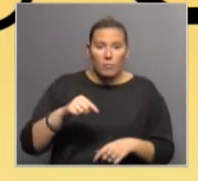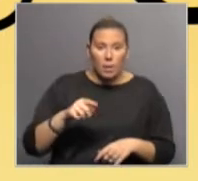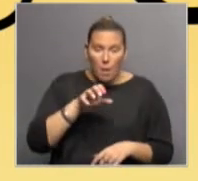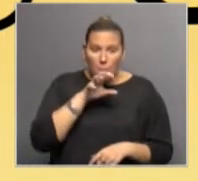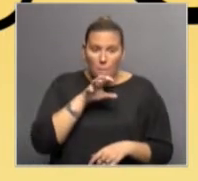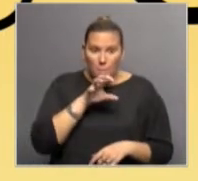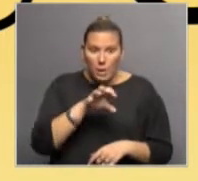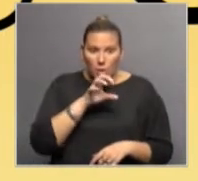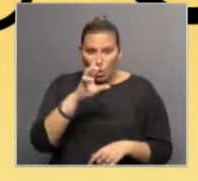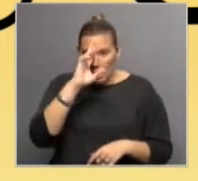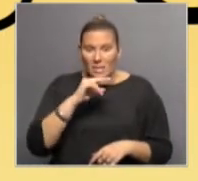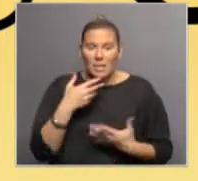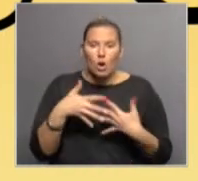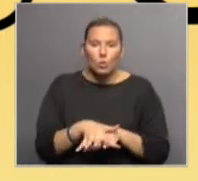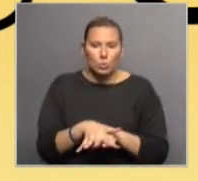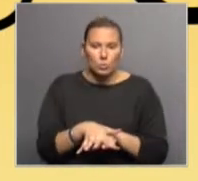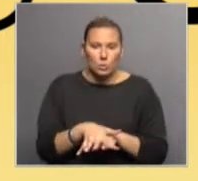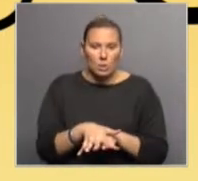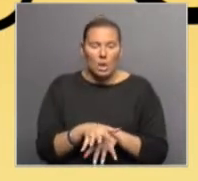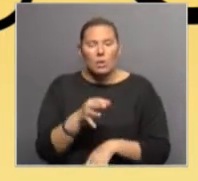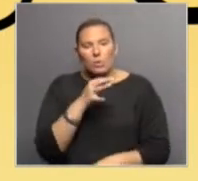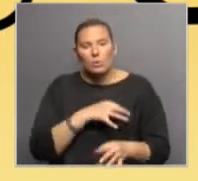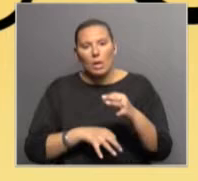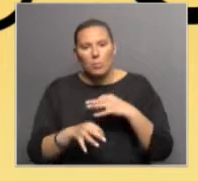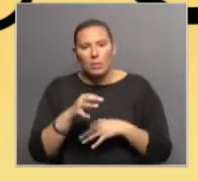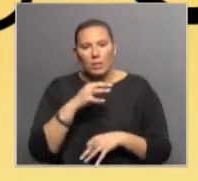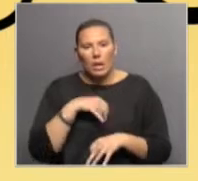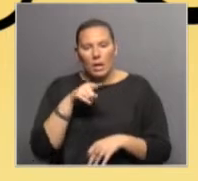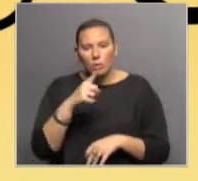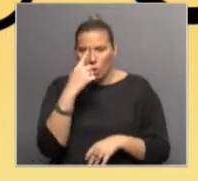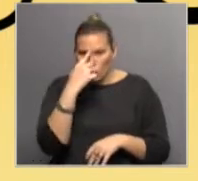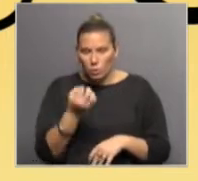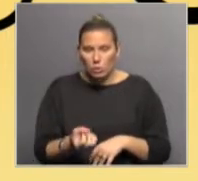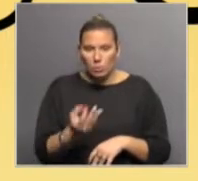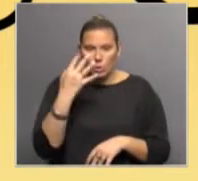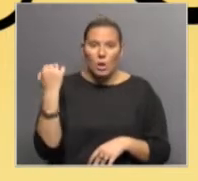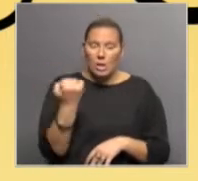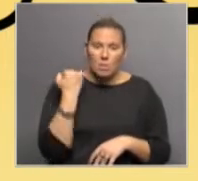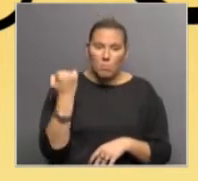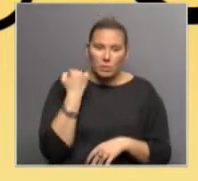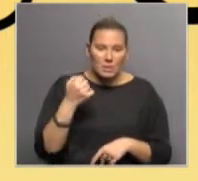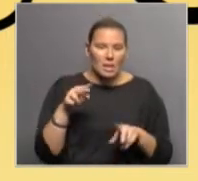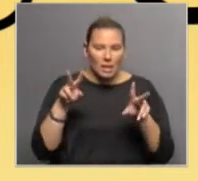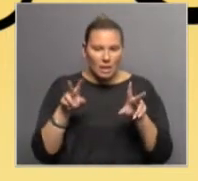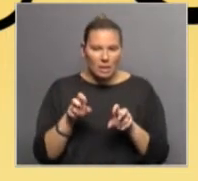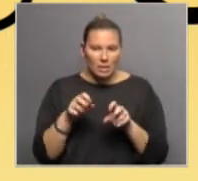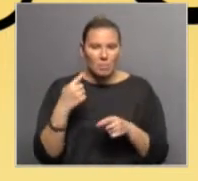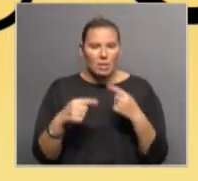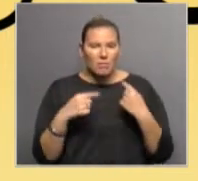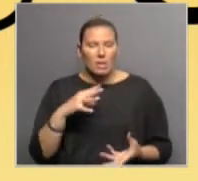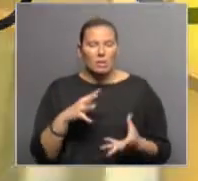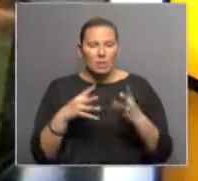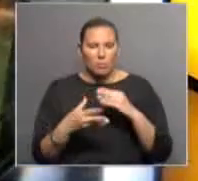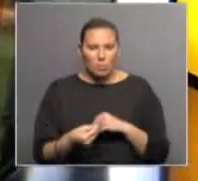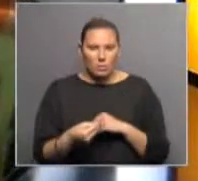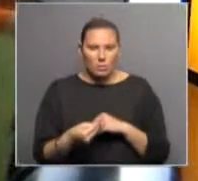justamente por razas cruzas. Nos explica todos estos conceptos, esta importancia de abordar este tema desde distintos puntos de